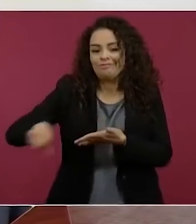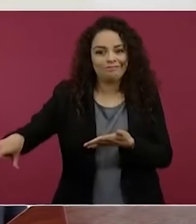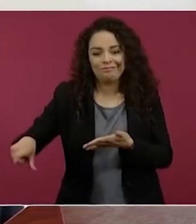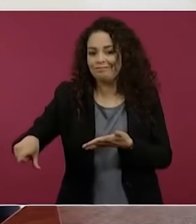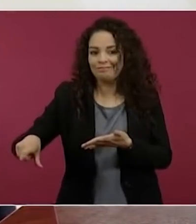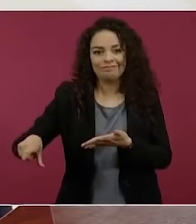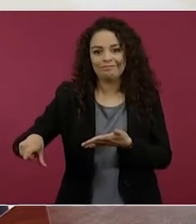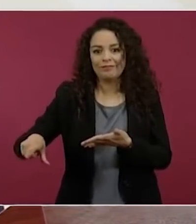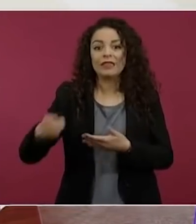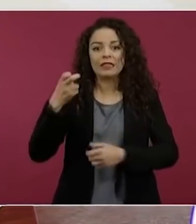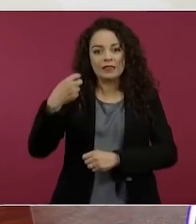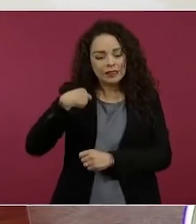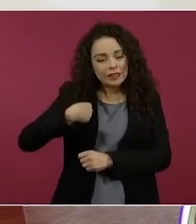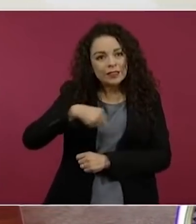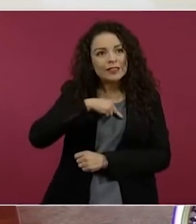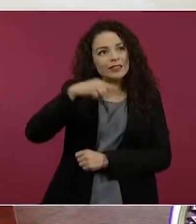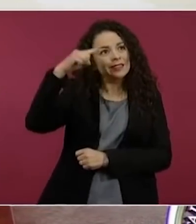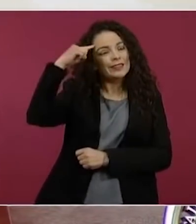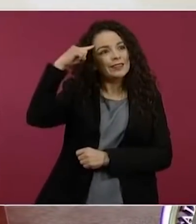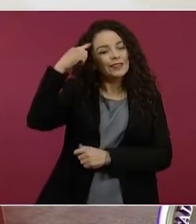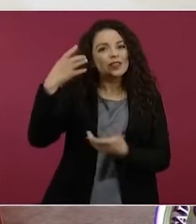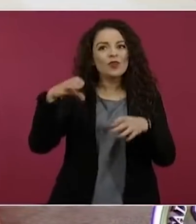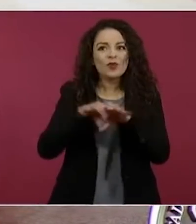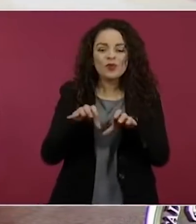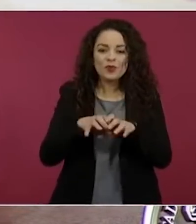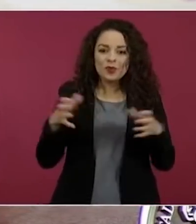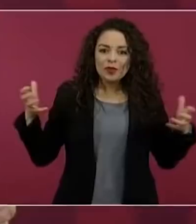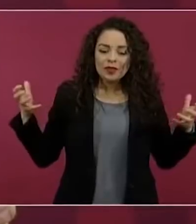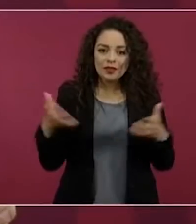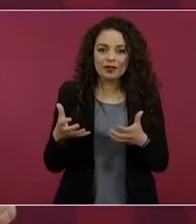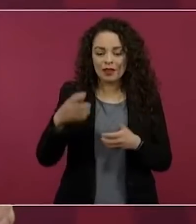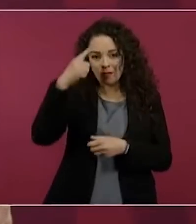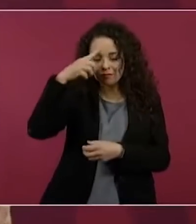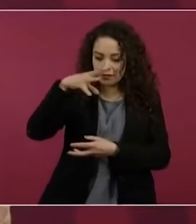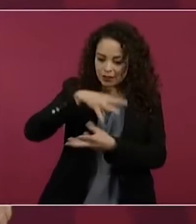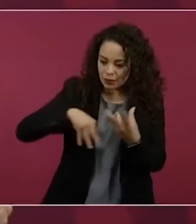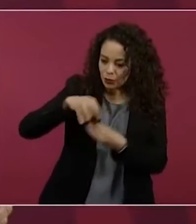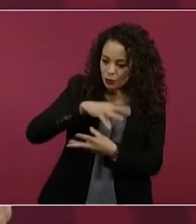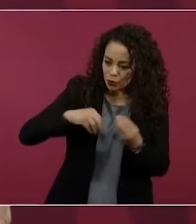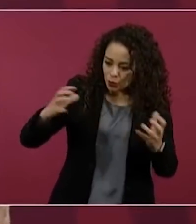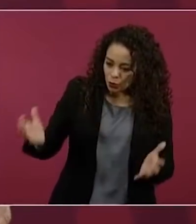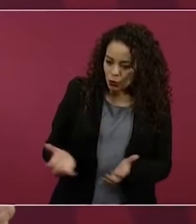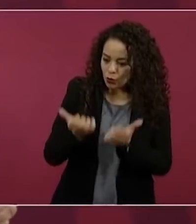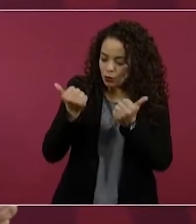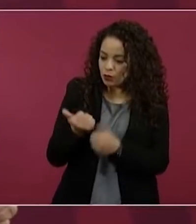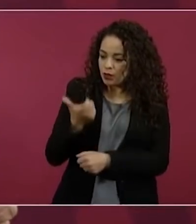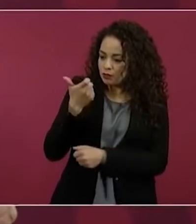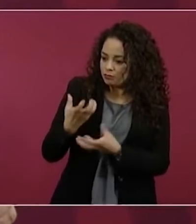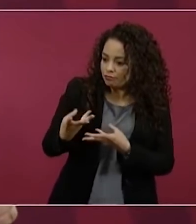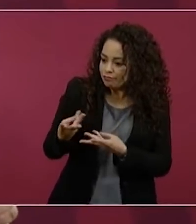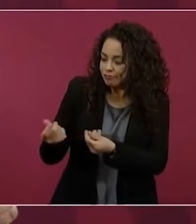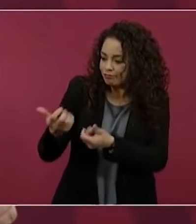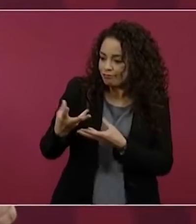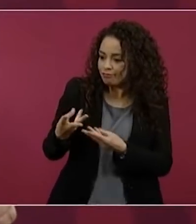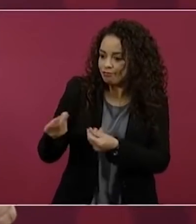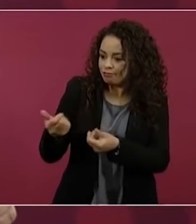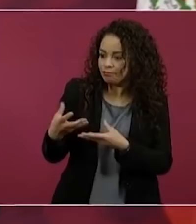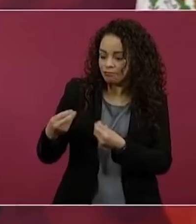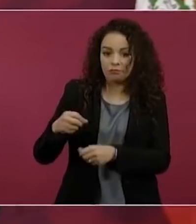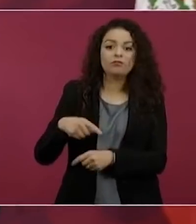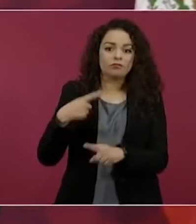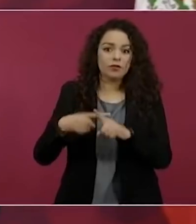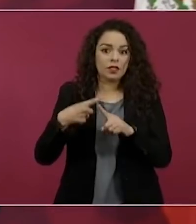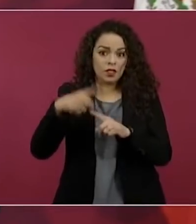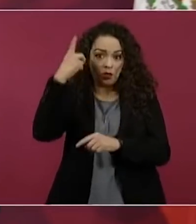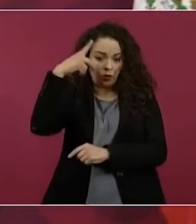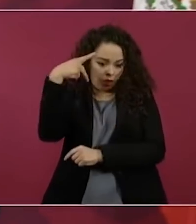que encontramos para recuperar estos dineros que son del pueblo, que son de la